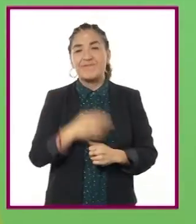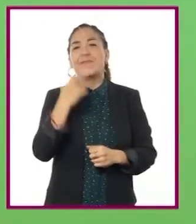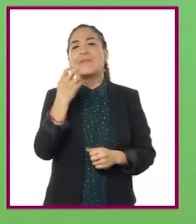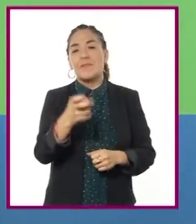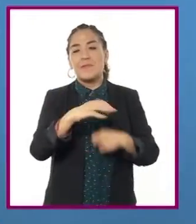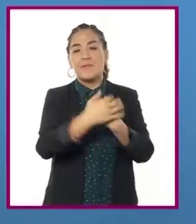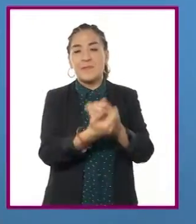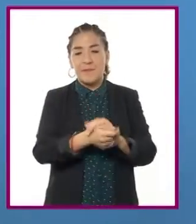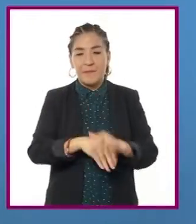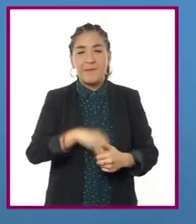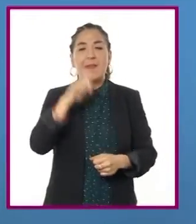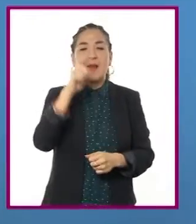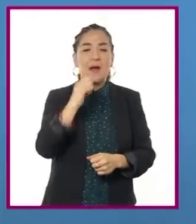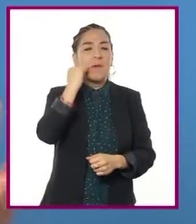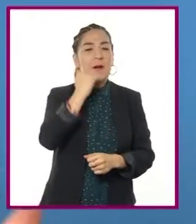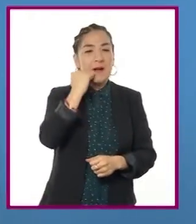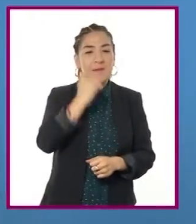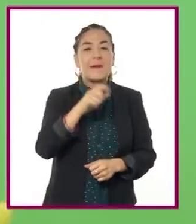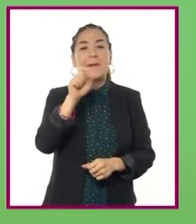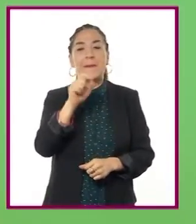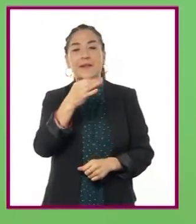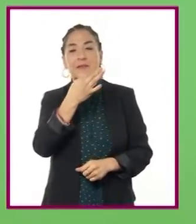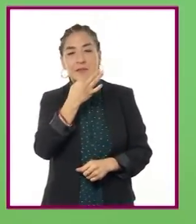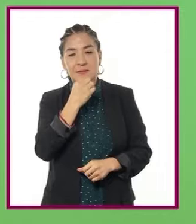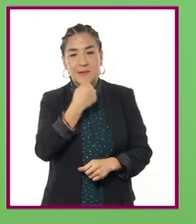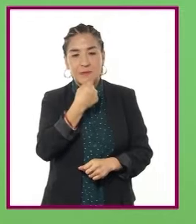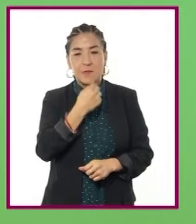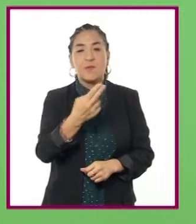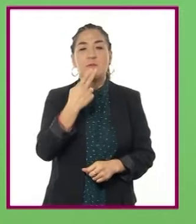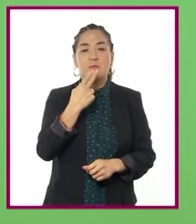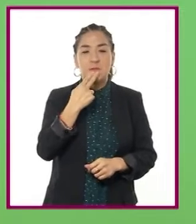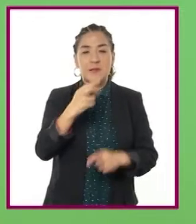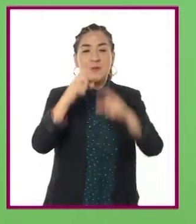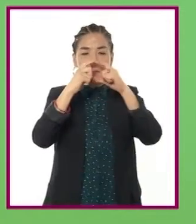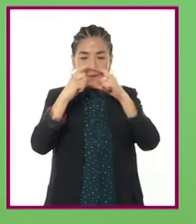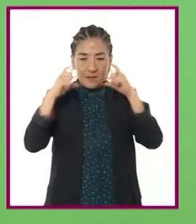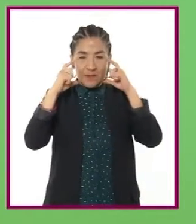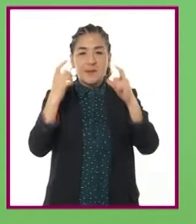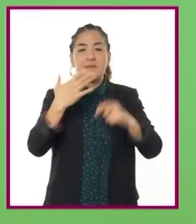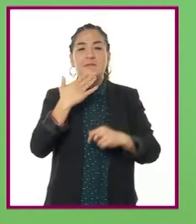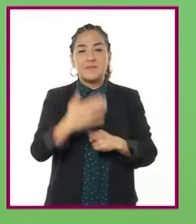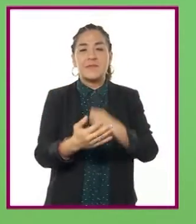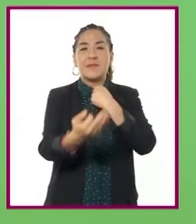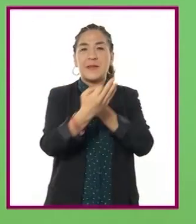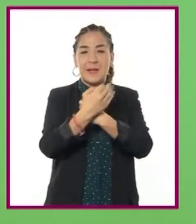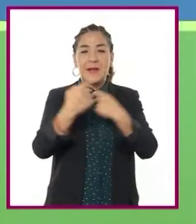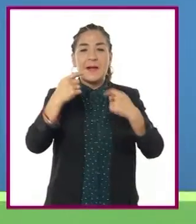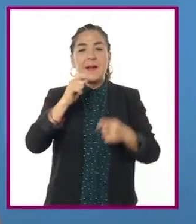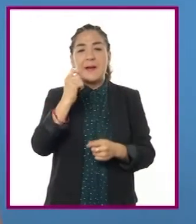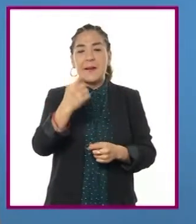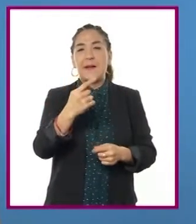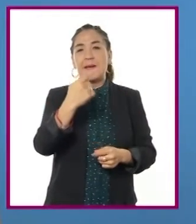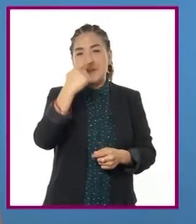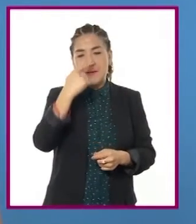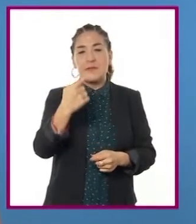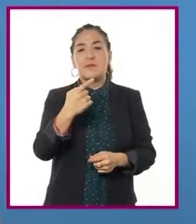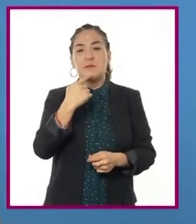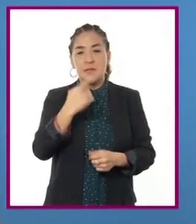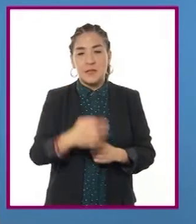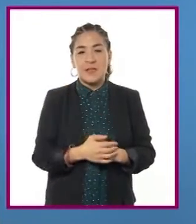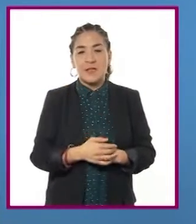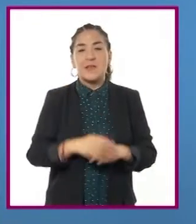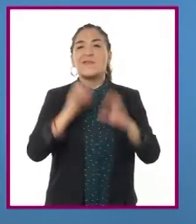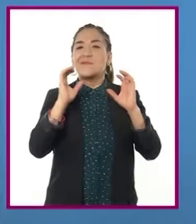jabón durante 20 segundos. Usar el cubrebocas de manera correcta, cubriendo nariz y boca. Procurar